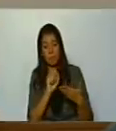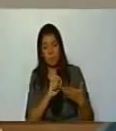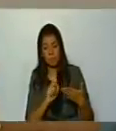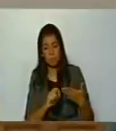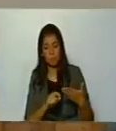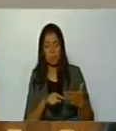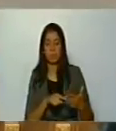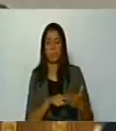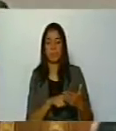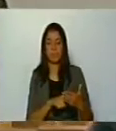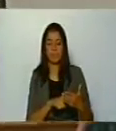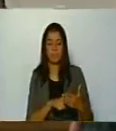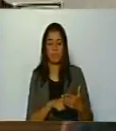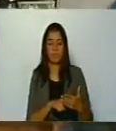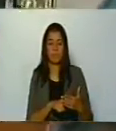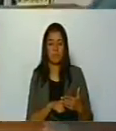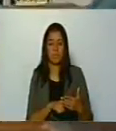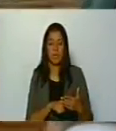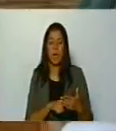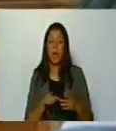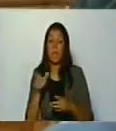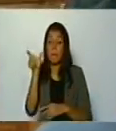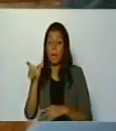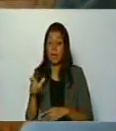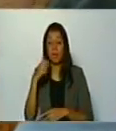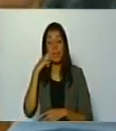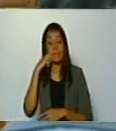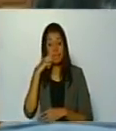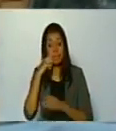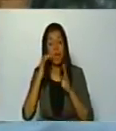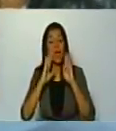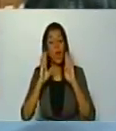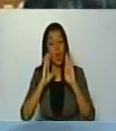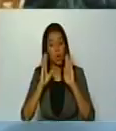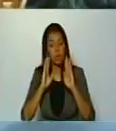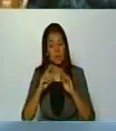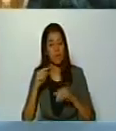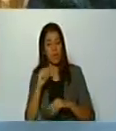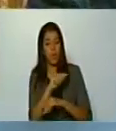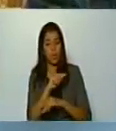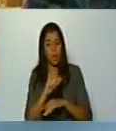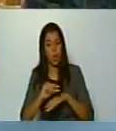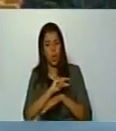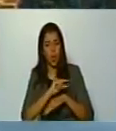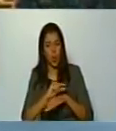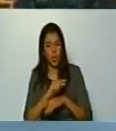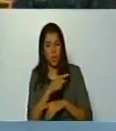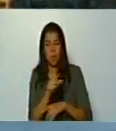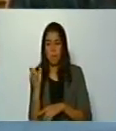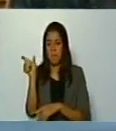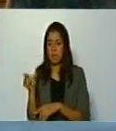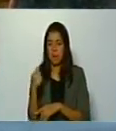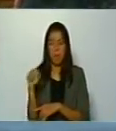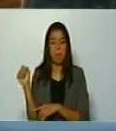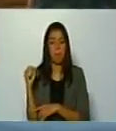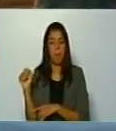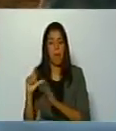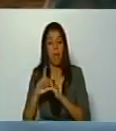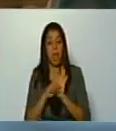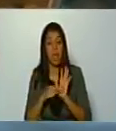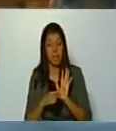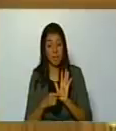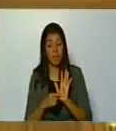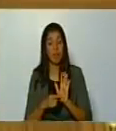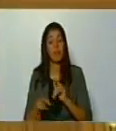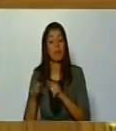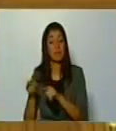de forma, repito, convicta y confesa, ataca a las autoridades del Estado, desobedece las leyes, etcétera, sino que también